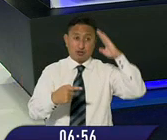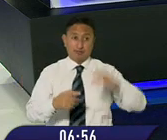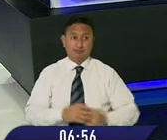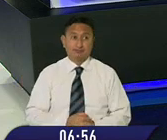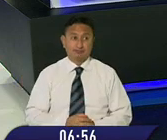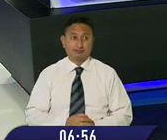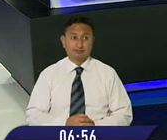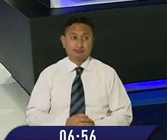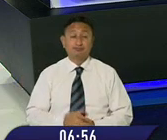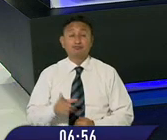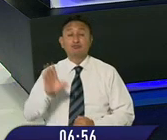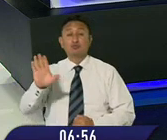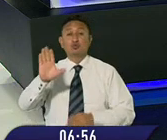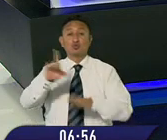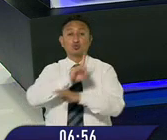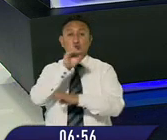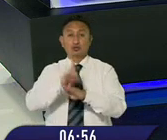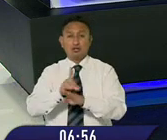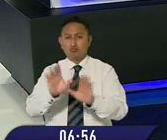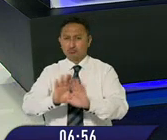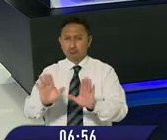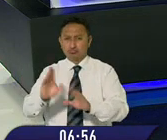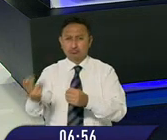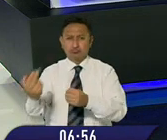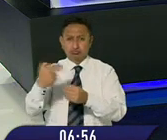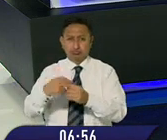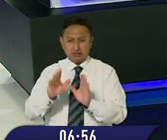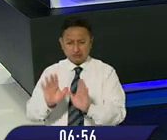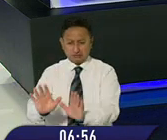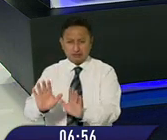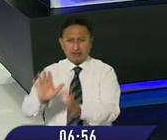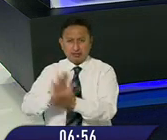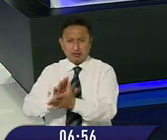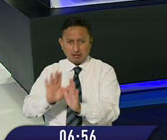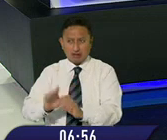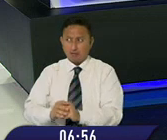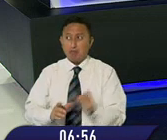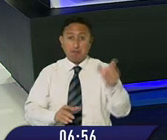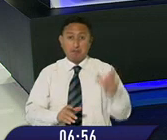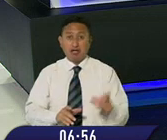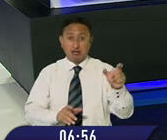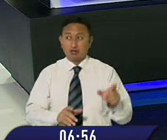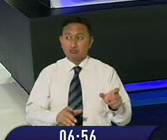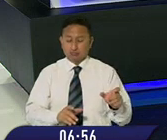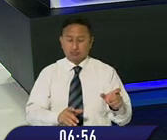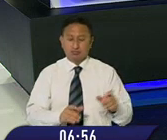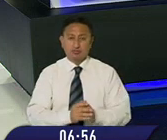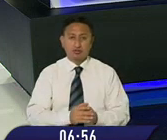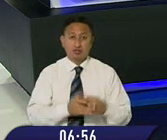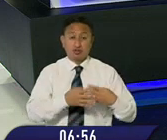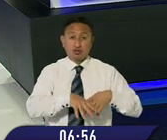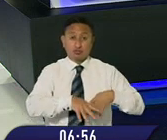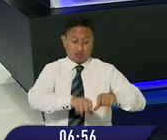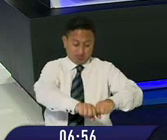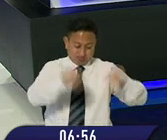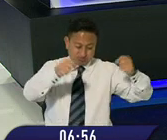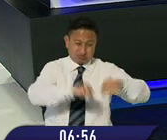Nacional. Mientras que los dirigentes pedían no participar de la violencia, decenas de manifestantes rompieron